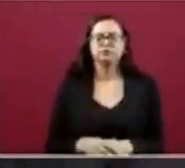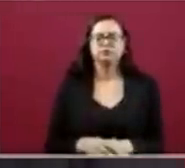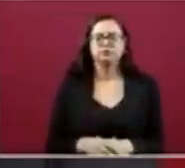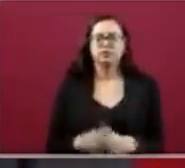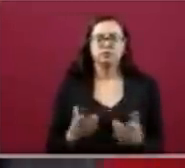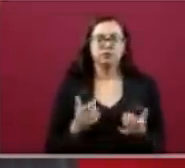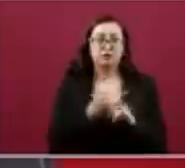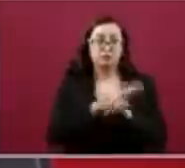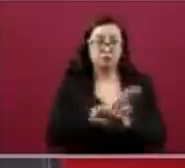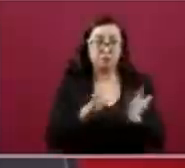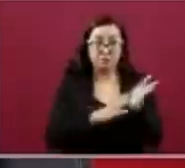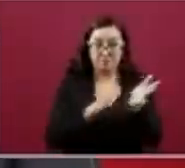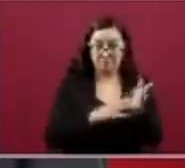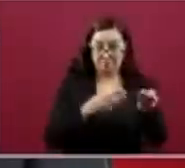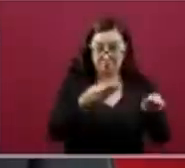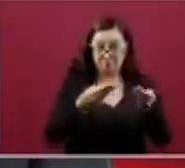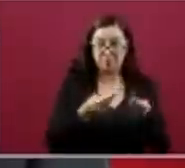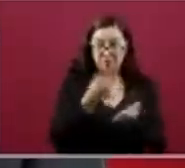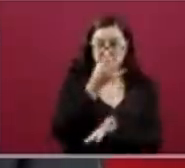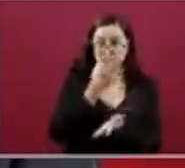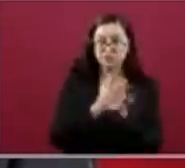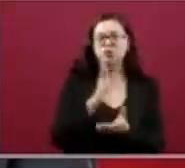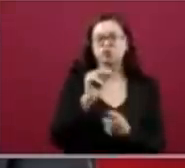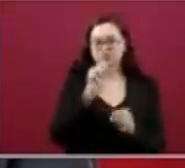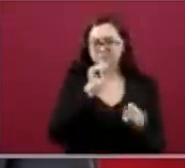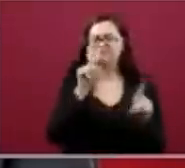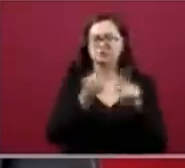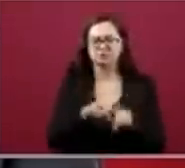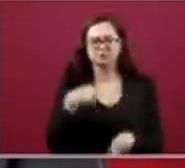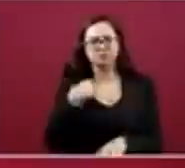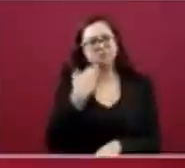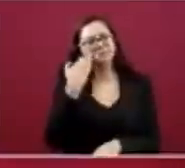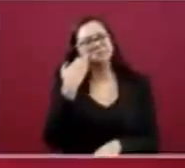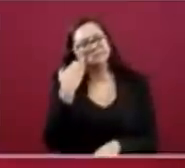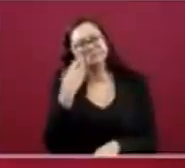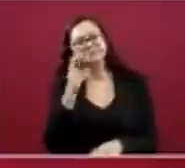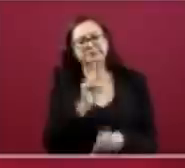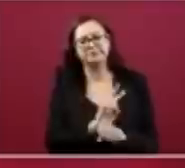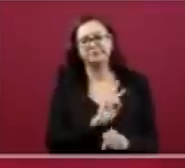papel, sino estoy pendiente y